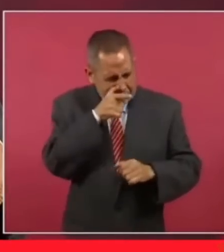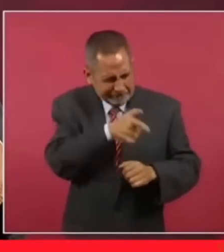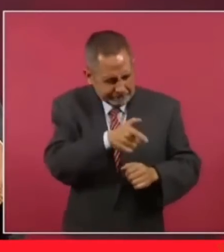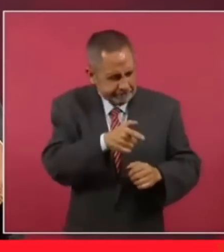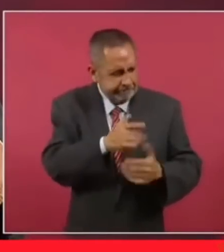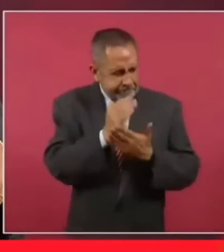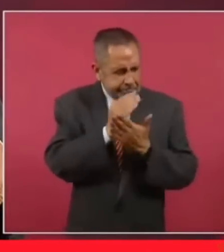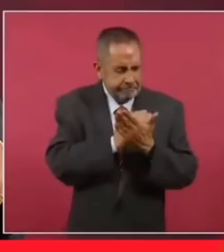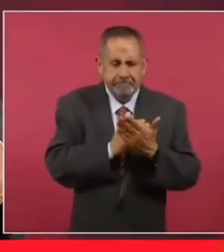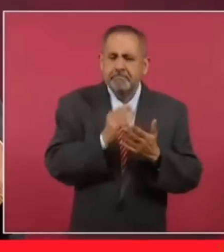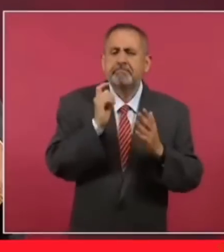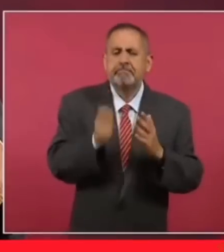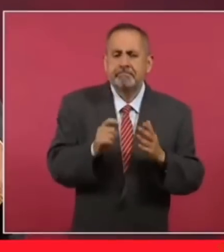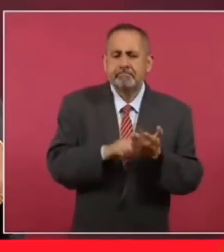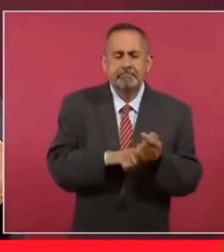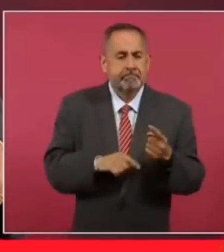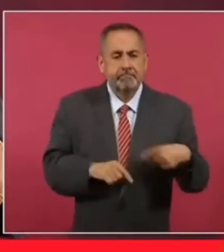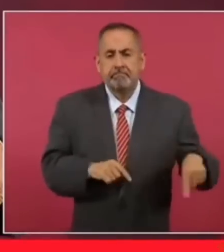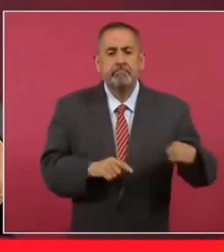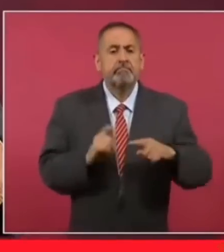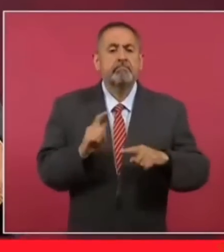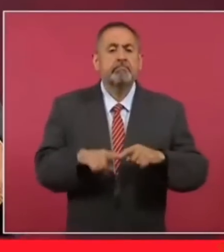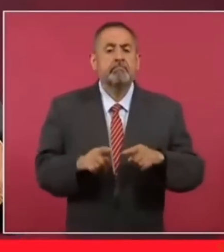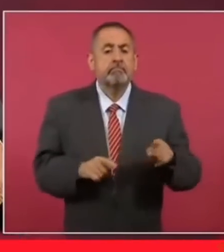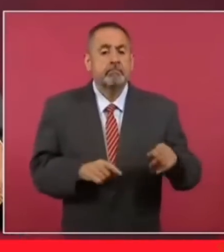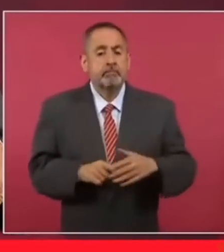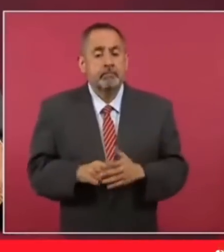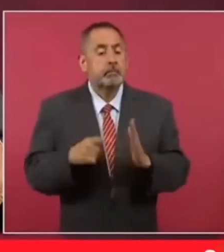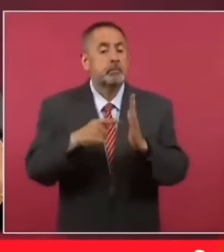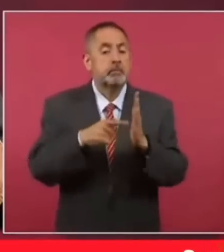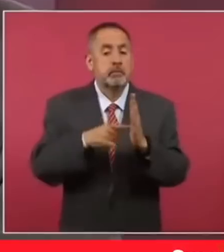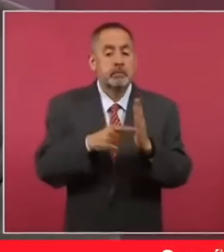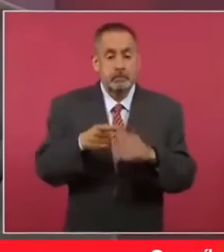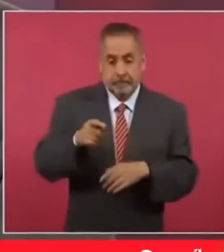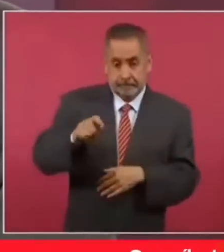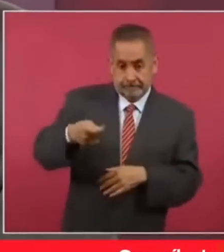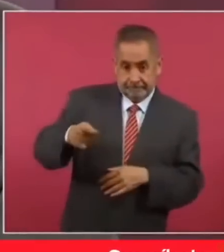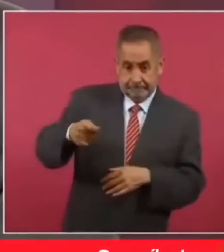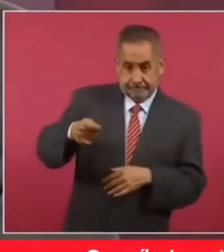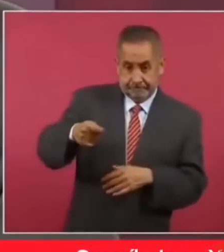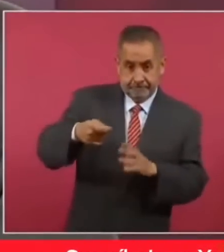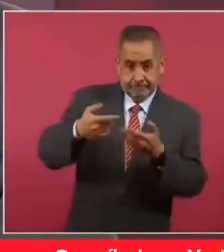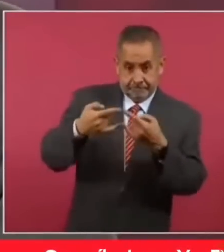y resultó de que quien tenía la llave